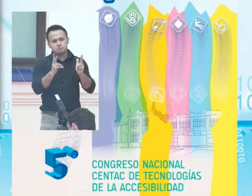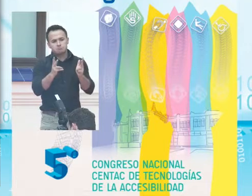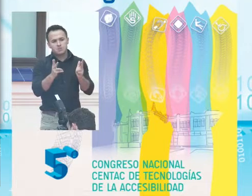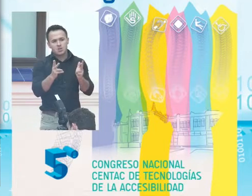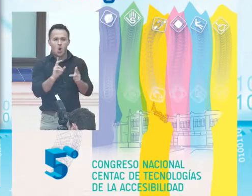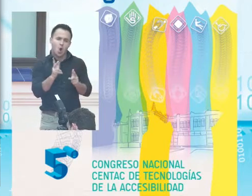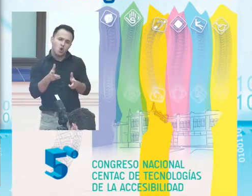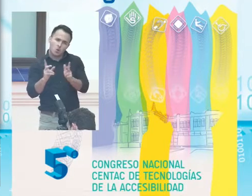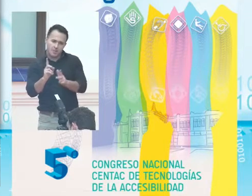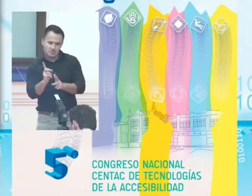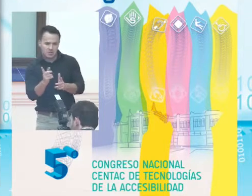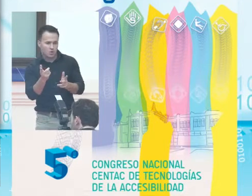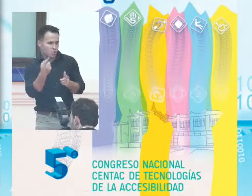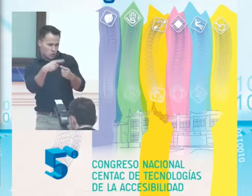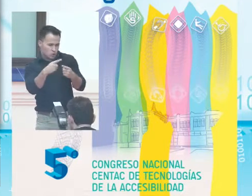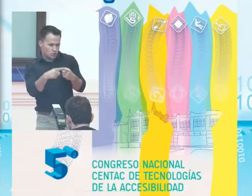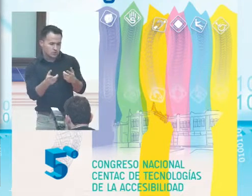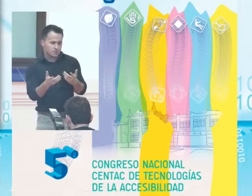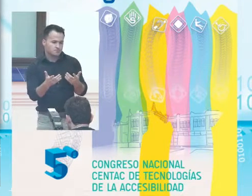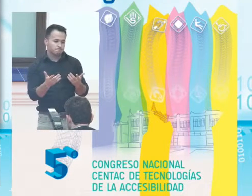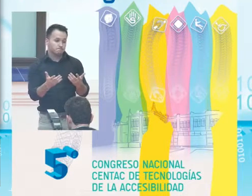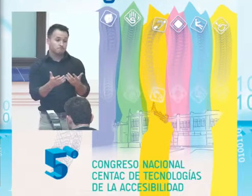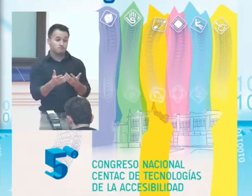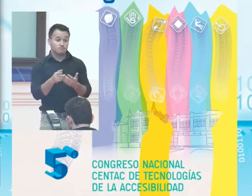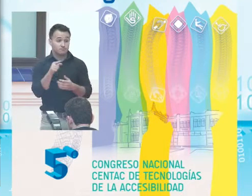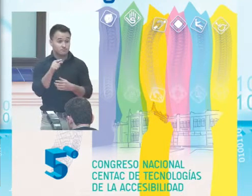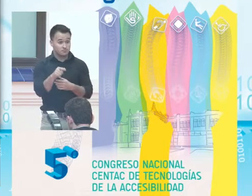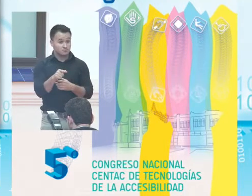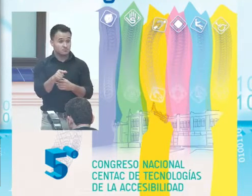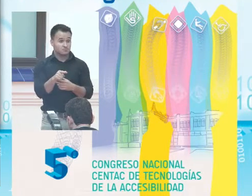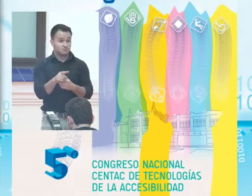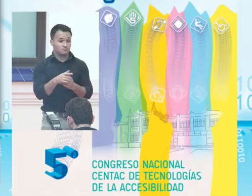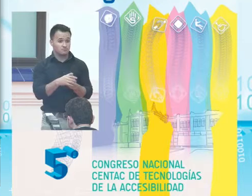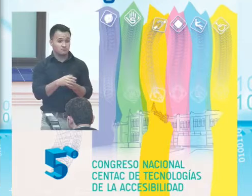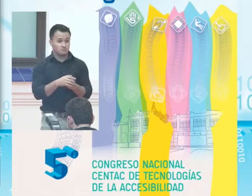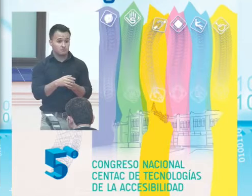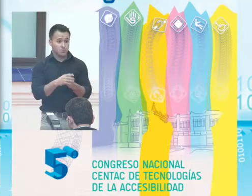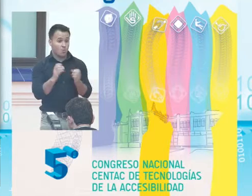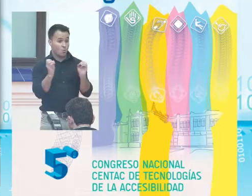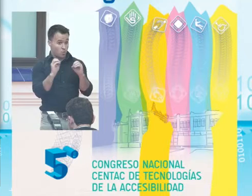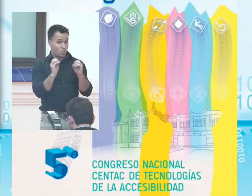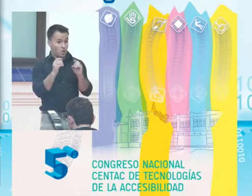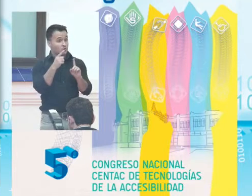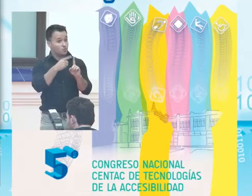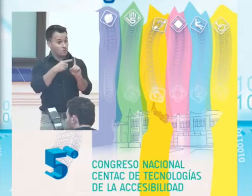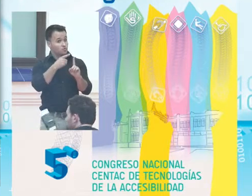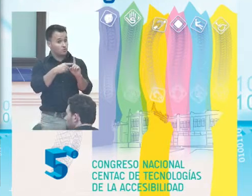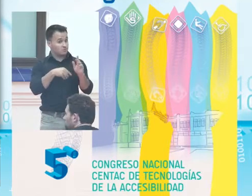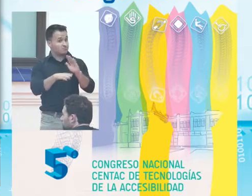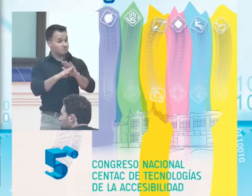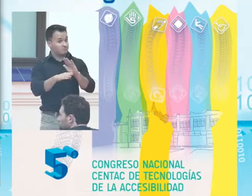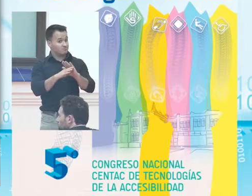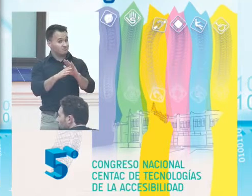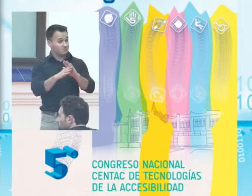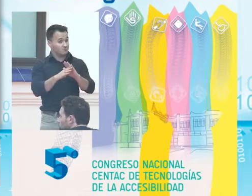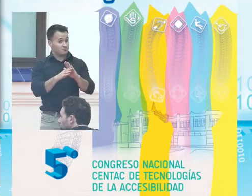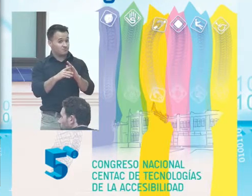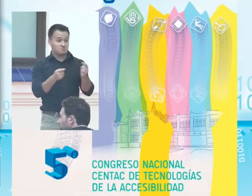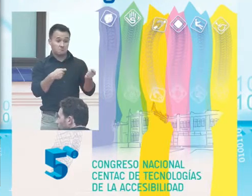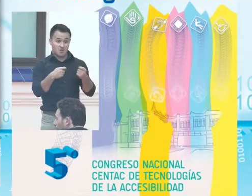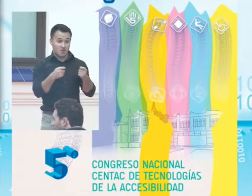permitir tal, eso, tanto que siguen usando Google, es una realidad del mercado y de